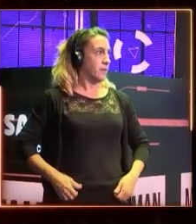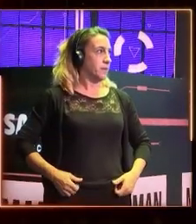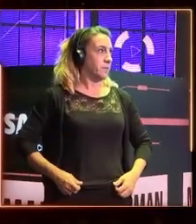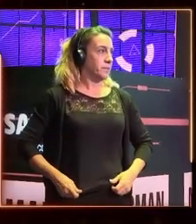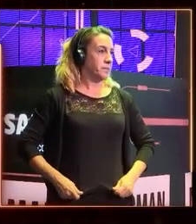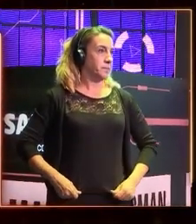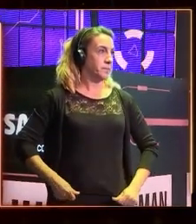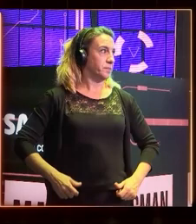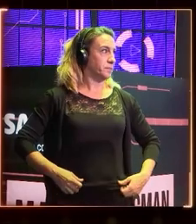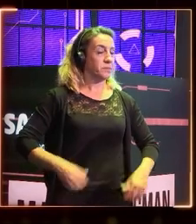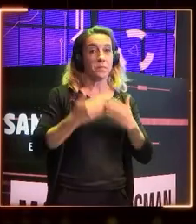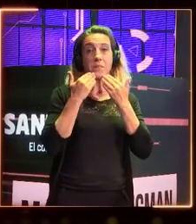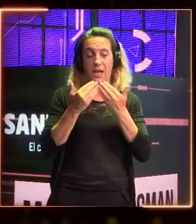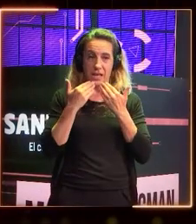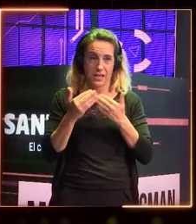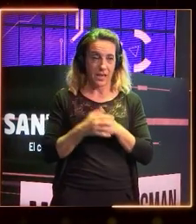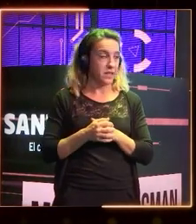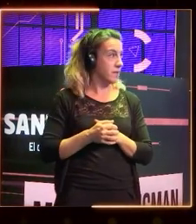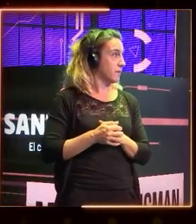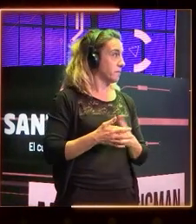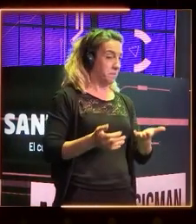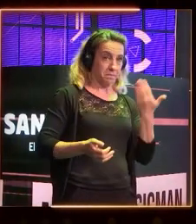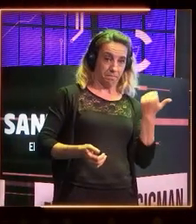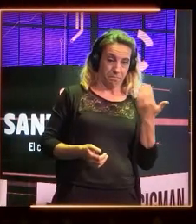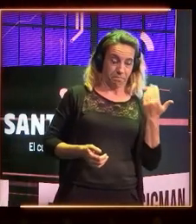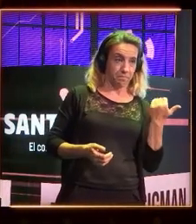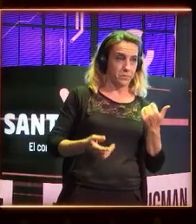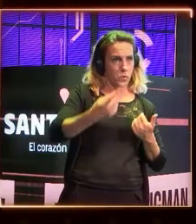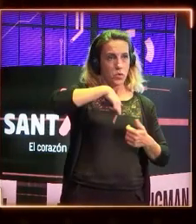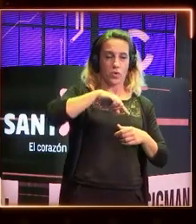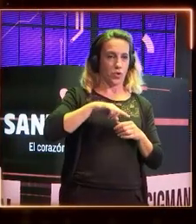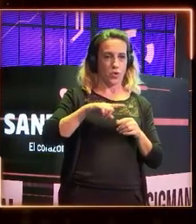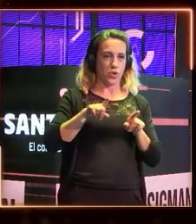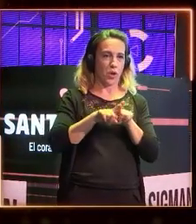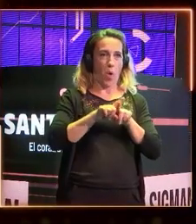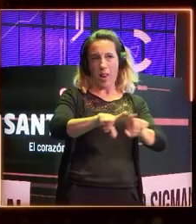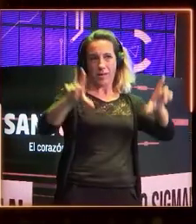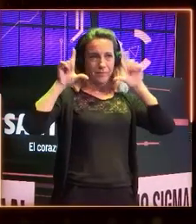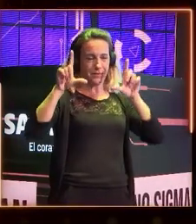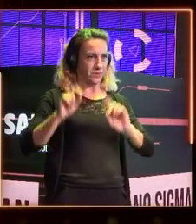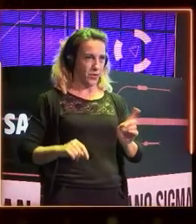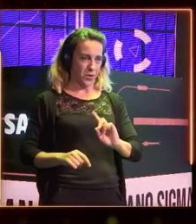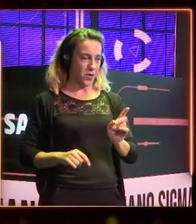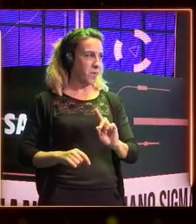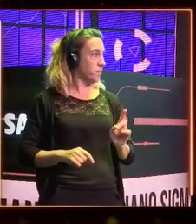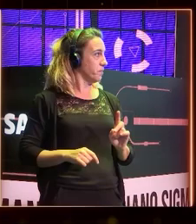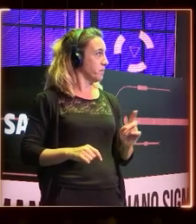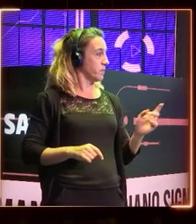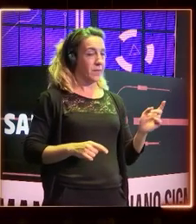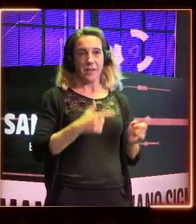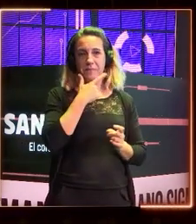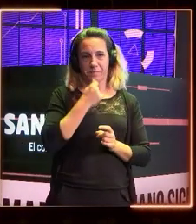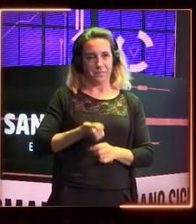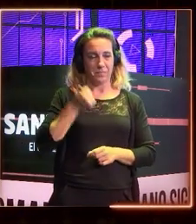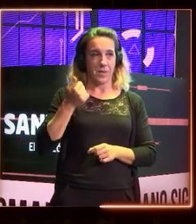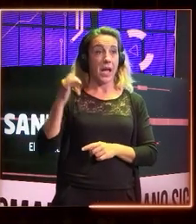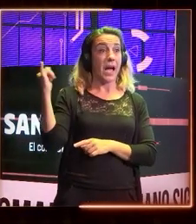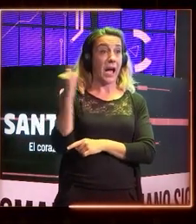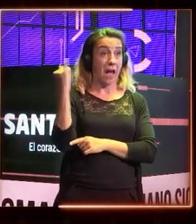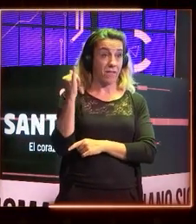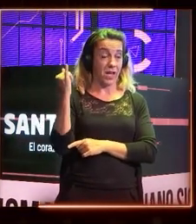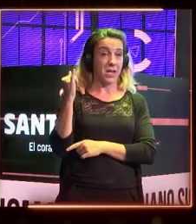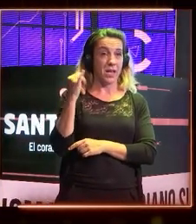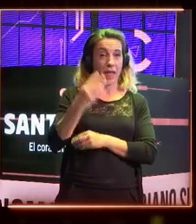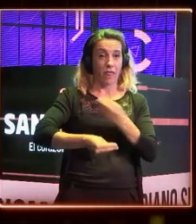gracias muchas gracias no vamos V ven para aquí No vamos a hacer estrellas nosotros Esto va a ser mucho más sencillo se acuerdan que Javi hizo Qué hizo Javi un pulso